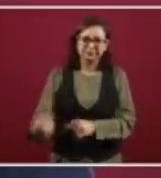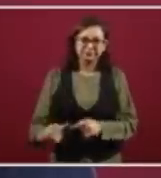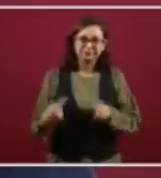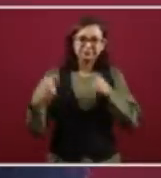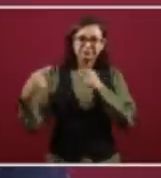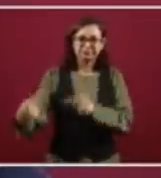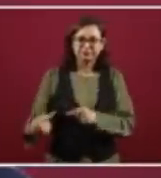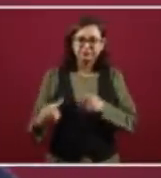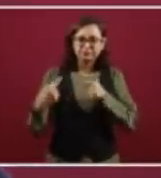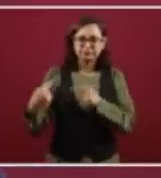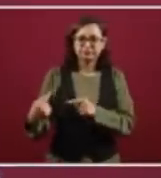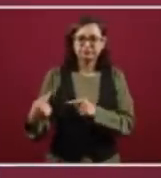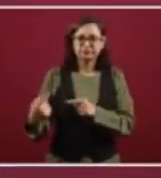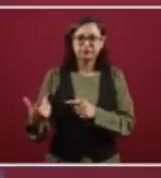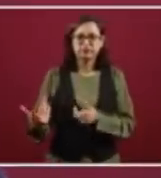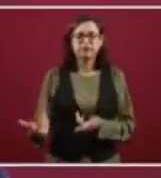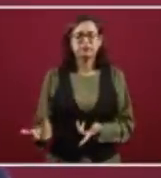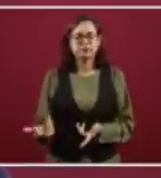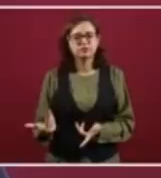me